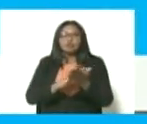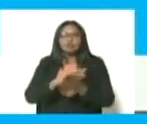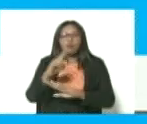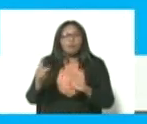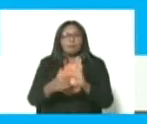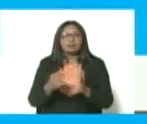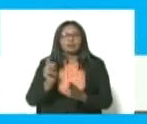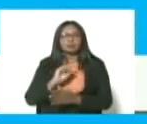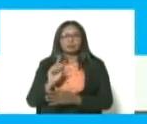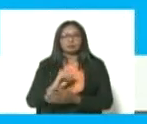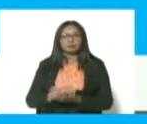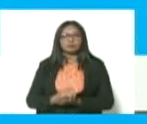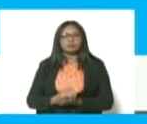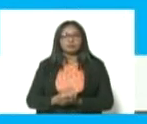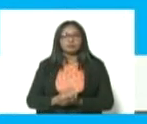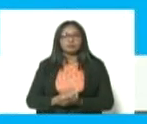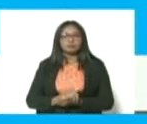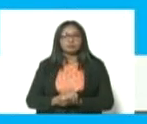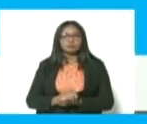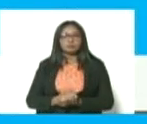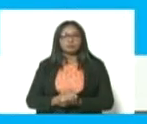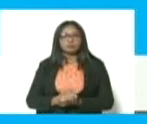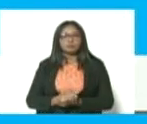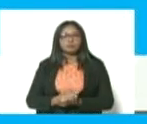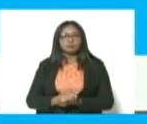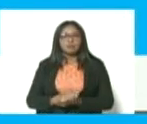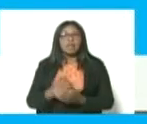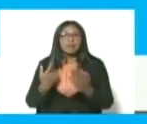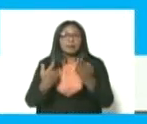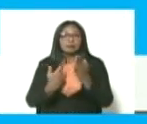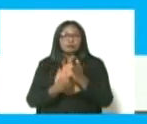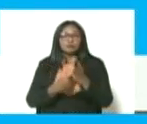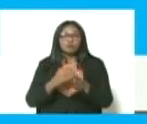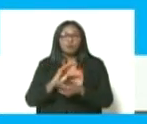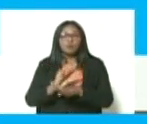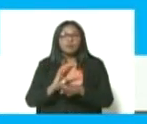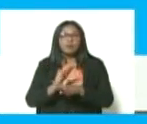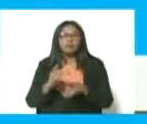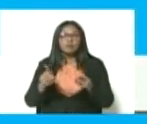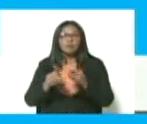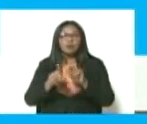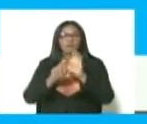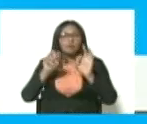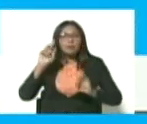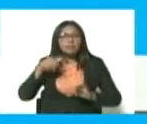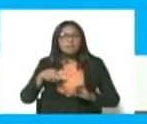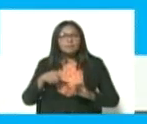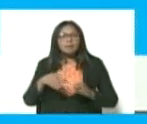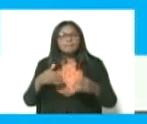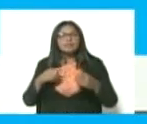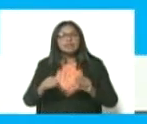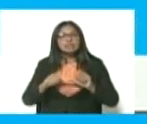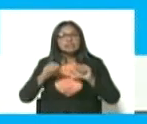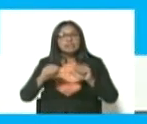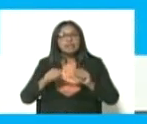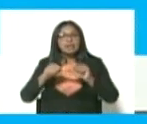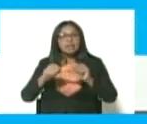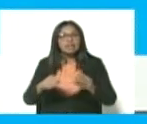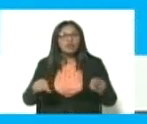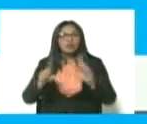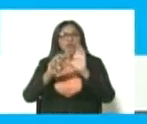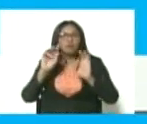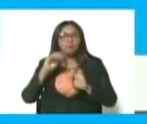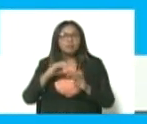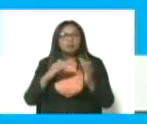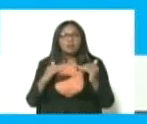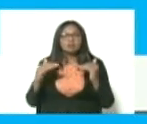no, todavía no. La vacunación es una protección para marchar en el camino de